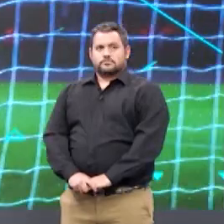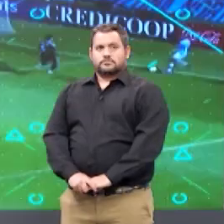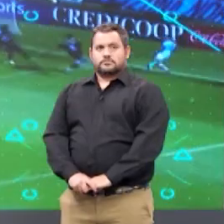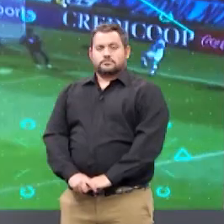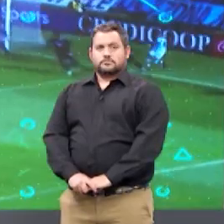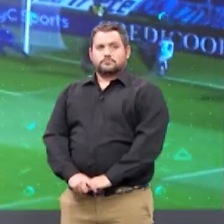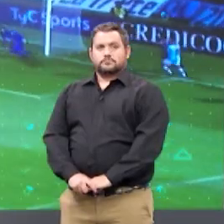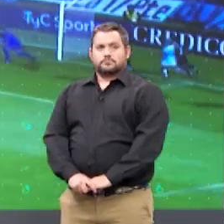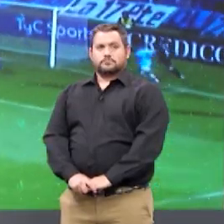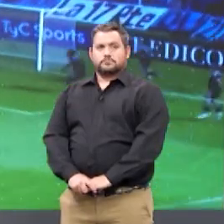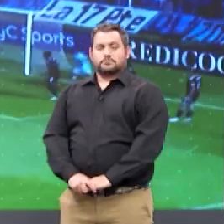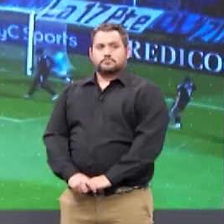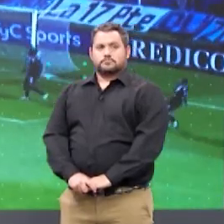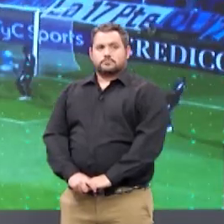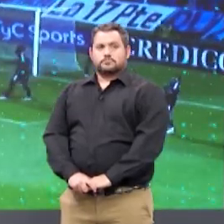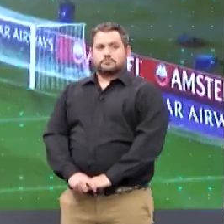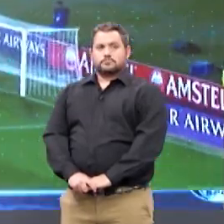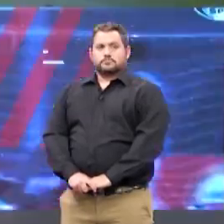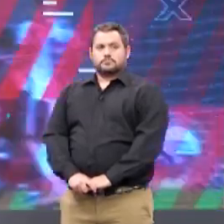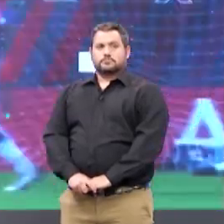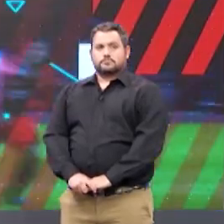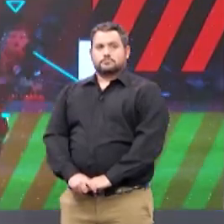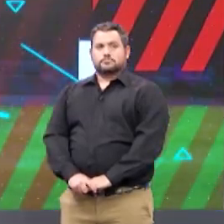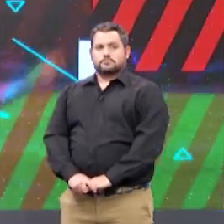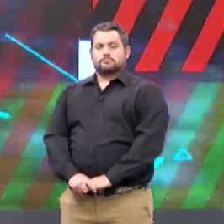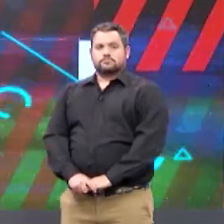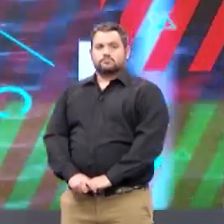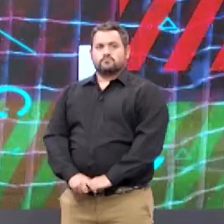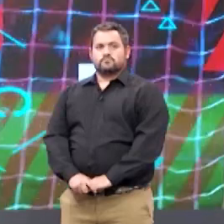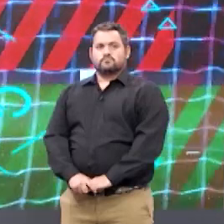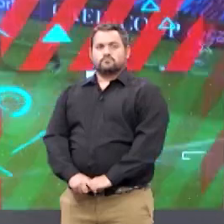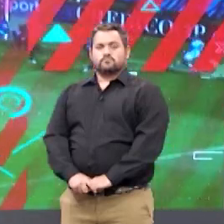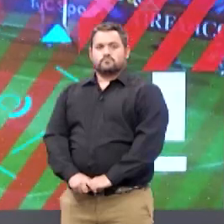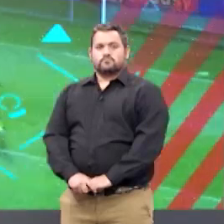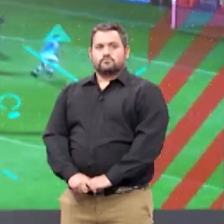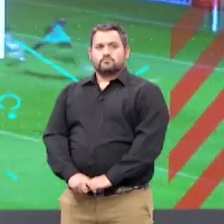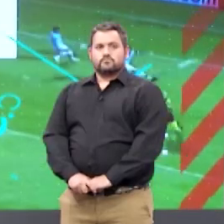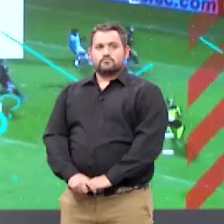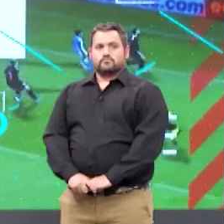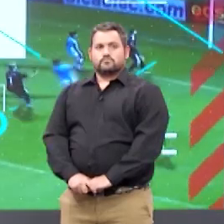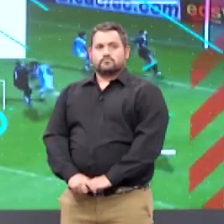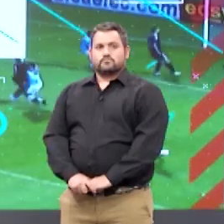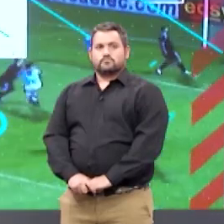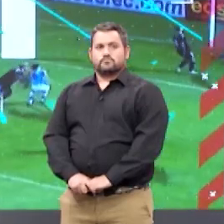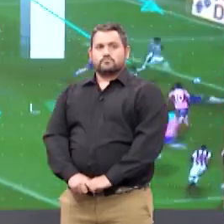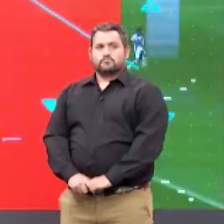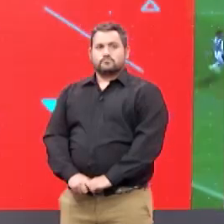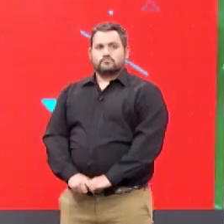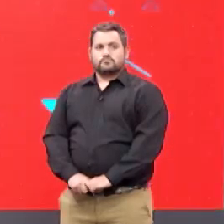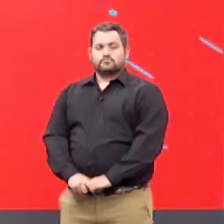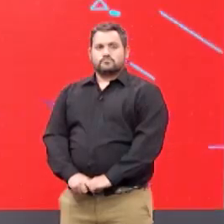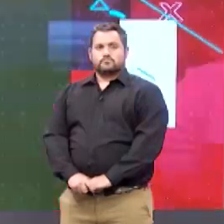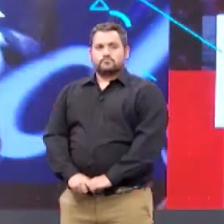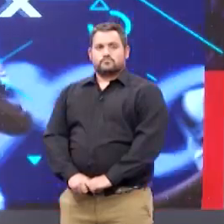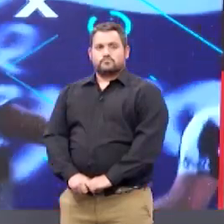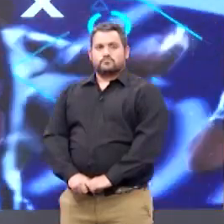partido, porque estructuralmente viene muy bien. Es Gandolfi. Sí, claro. Da la sensación que es Gandolfi que...